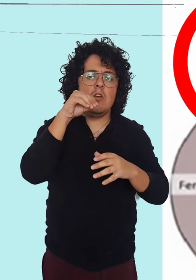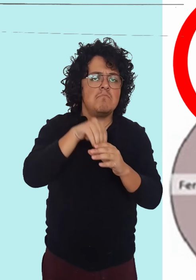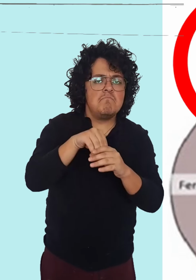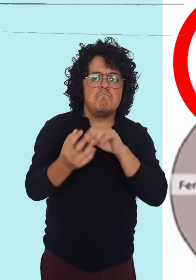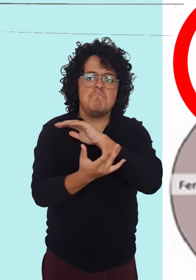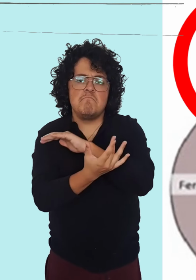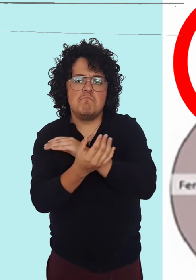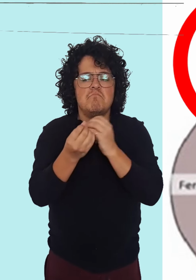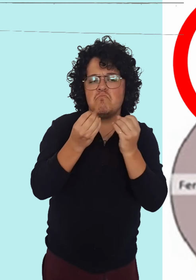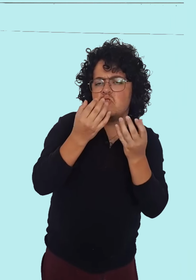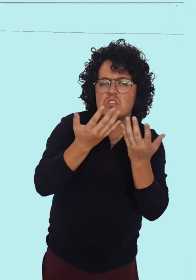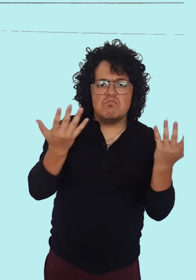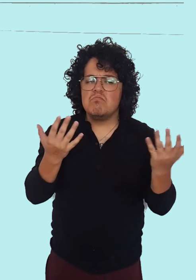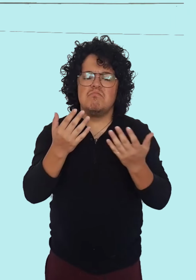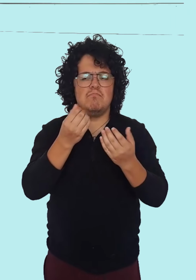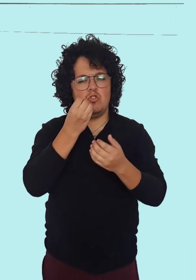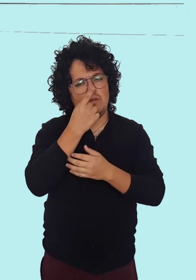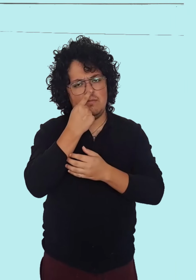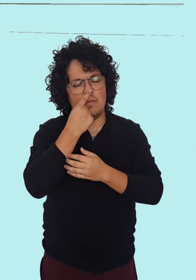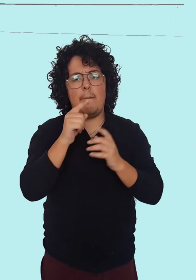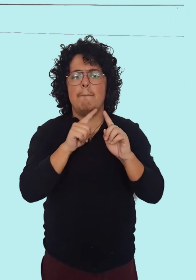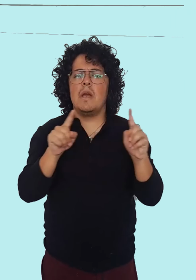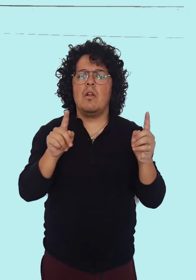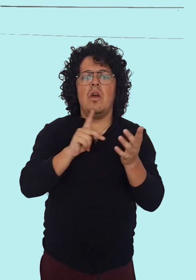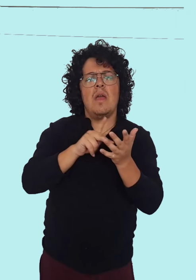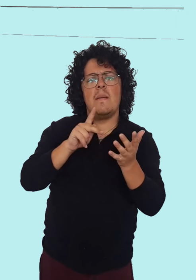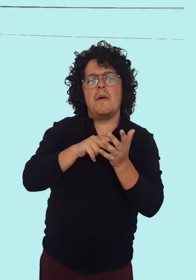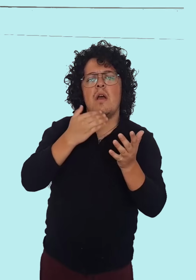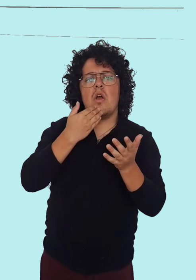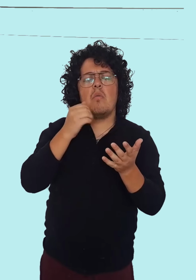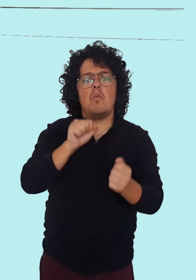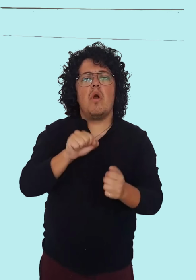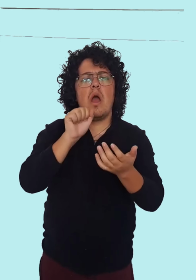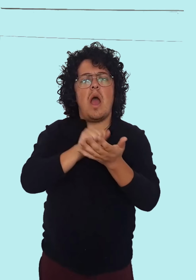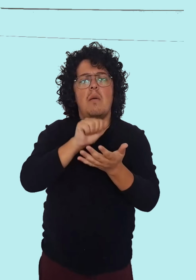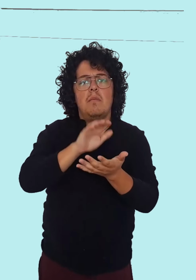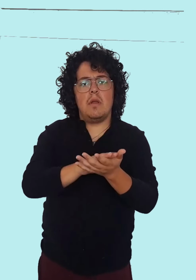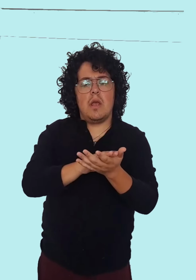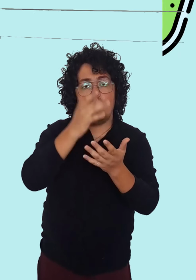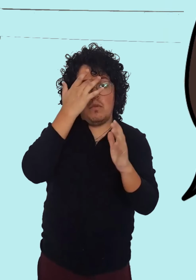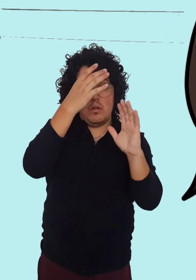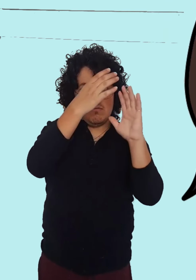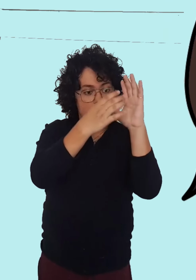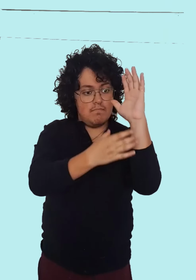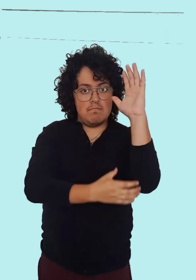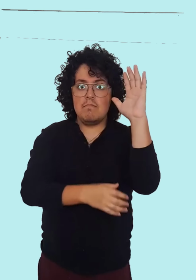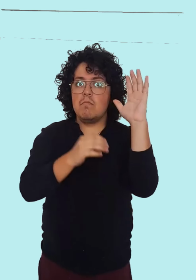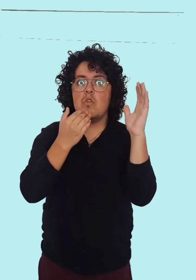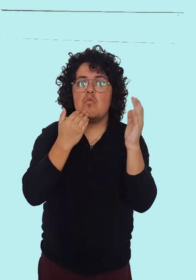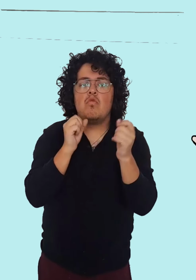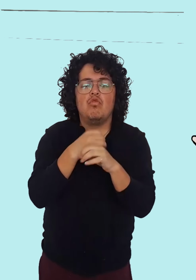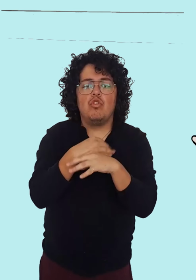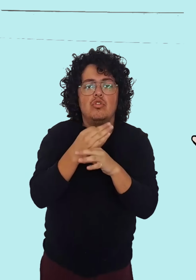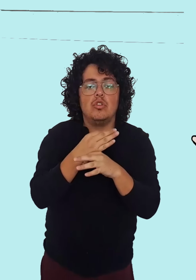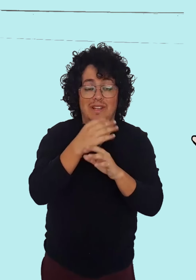para su desarrollo. Ok, claro, muy interesante cultivar microorganismos fotosintéticos y todo, pero ¿qué hay